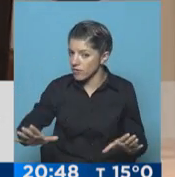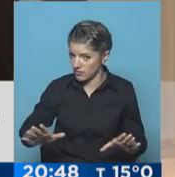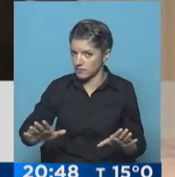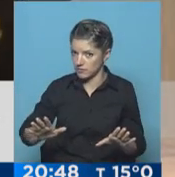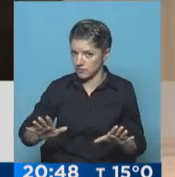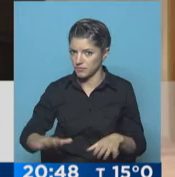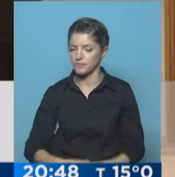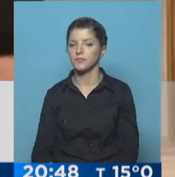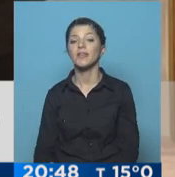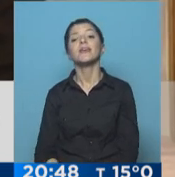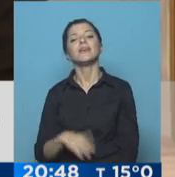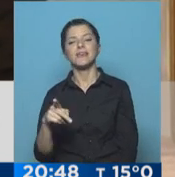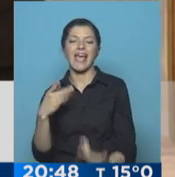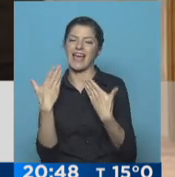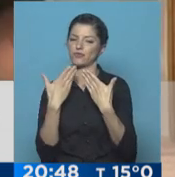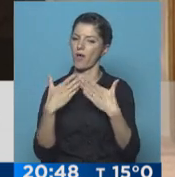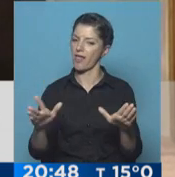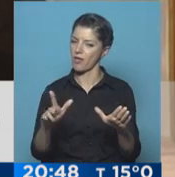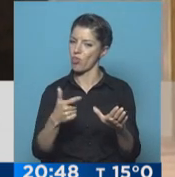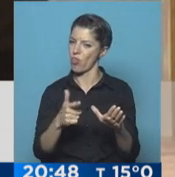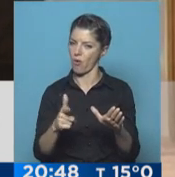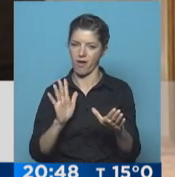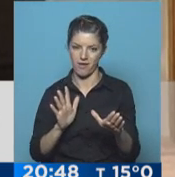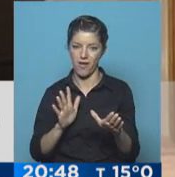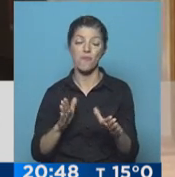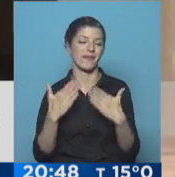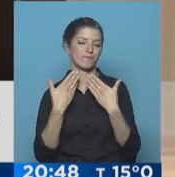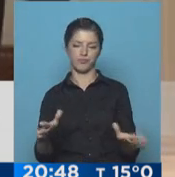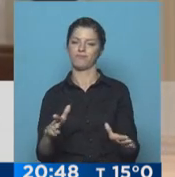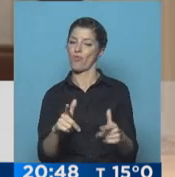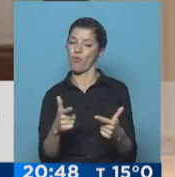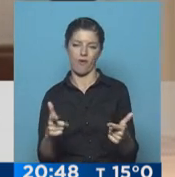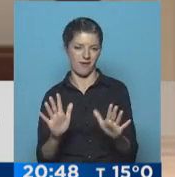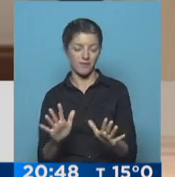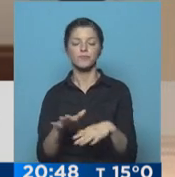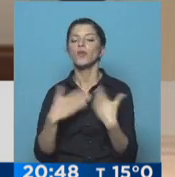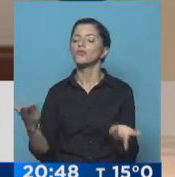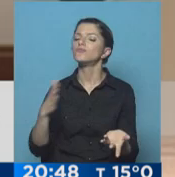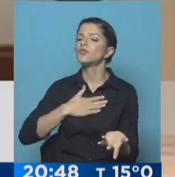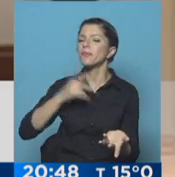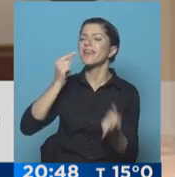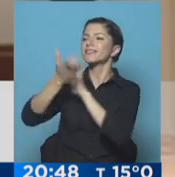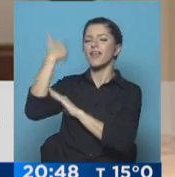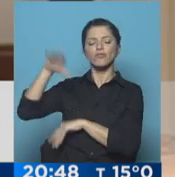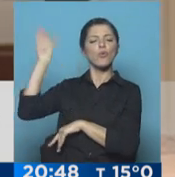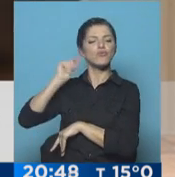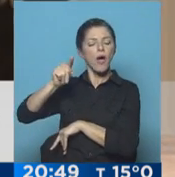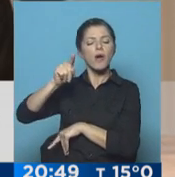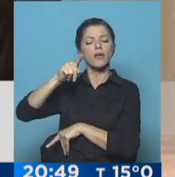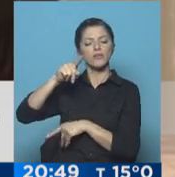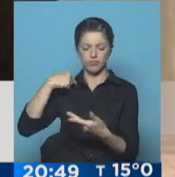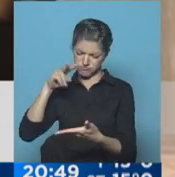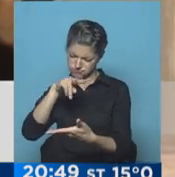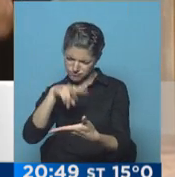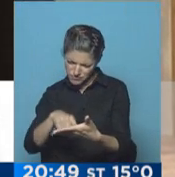el país y que no son casualidad, porque nada es casualidad. Entonces yo el otro día escuchaba y leí estas declaraciones y decía,